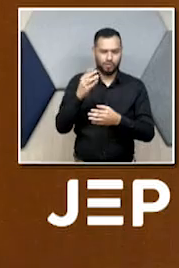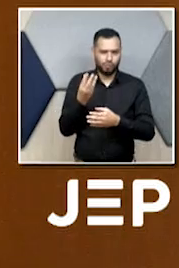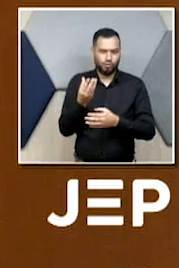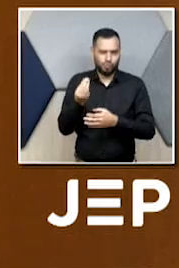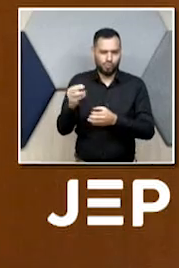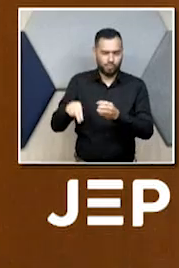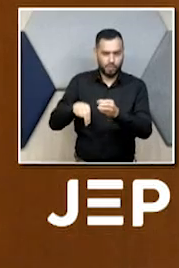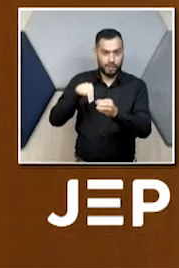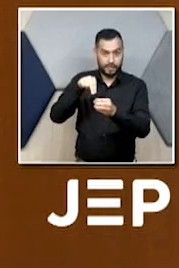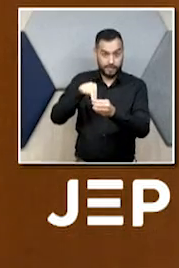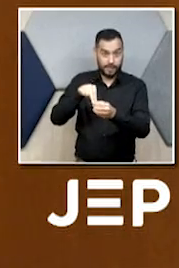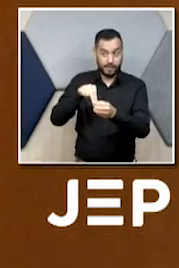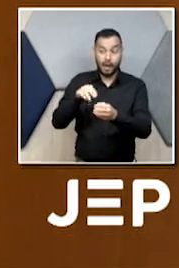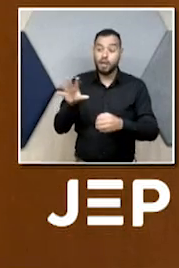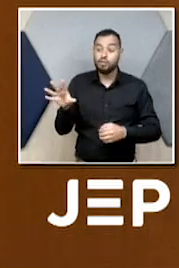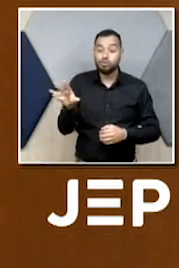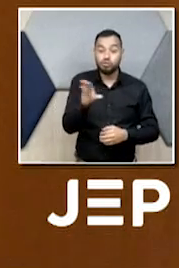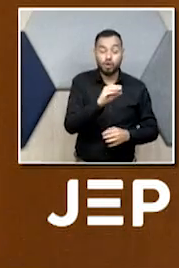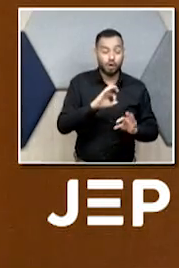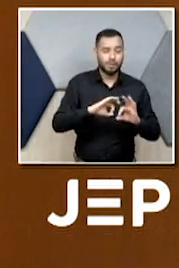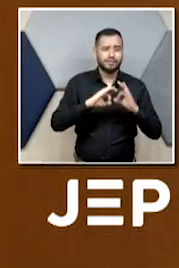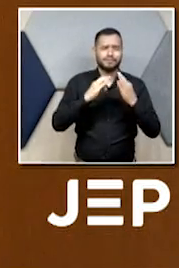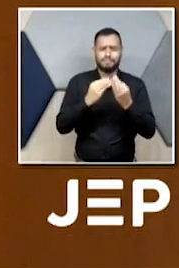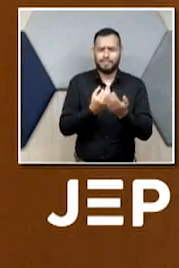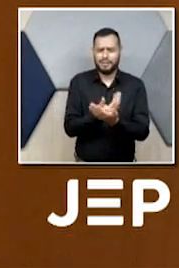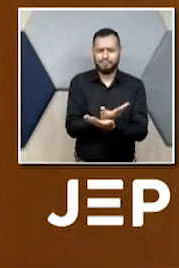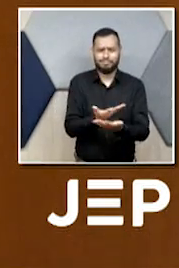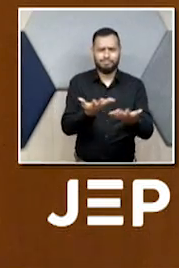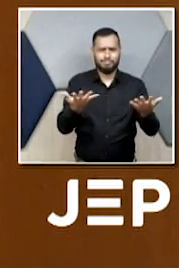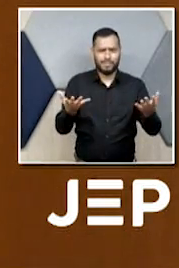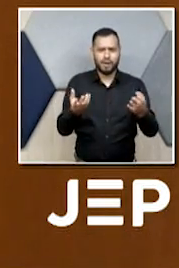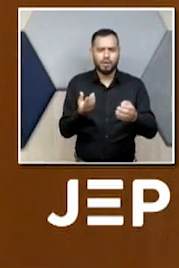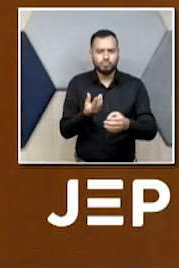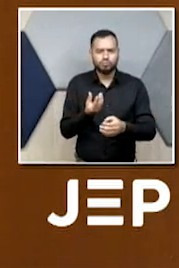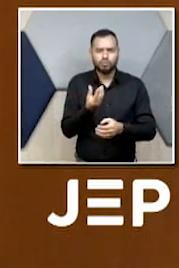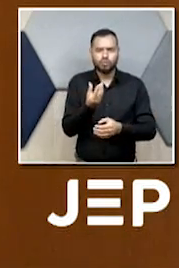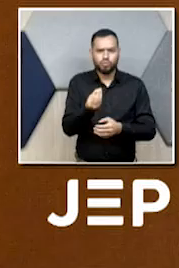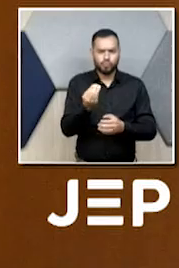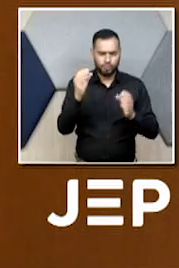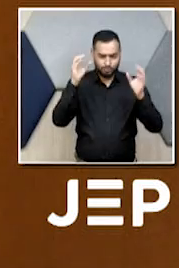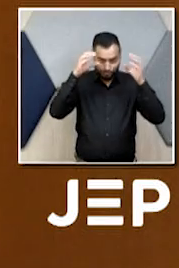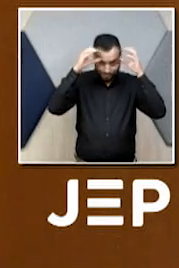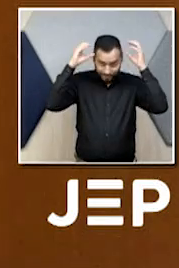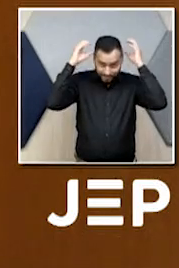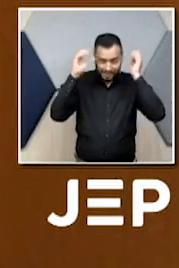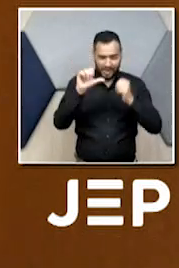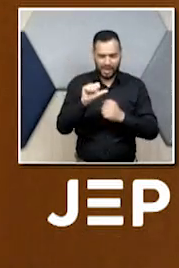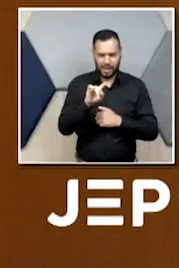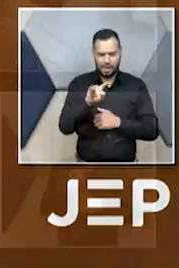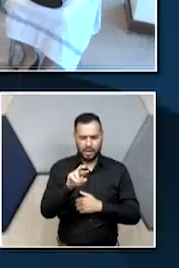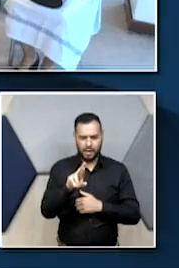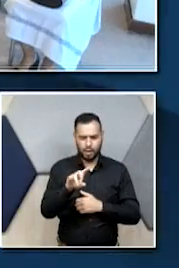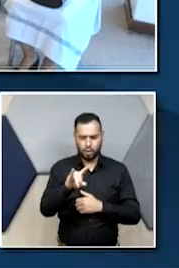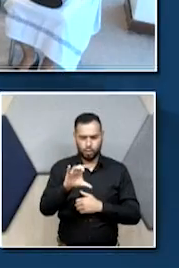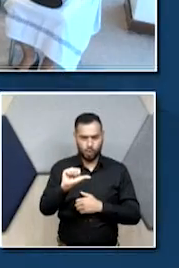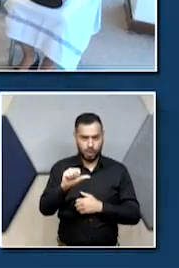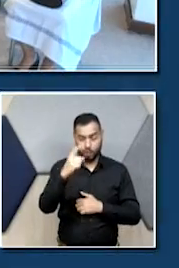mi familia extensa del pueblo Arhuaco, del pueblo Inga, a mis